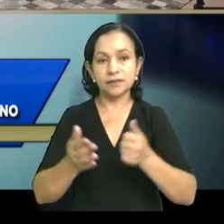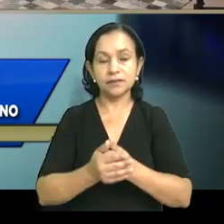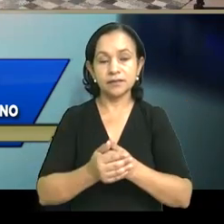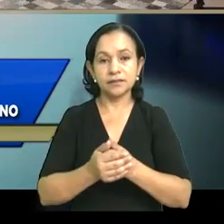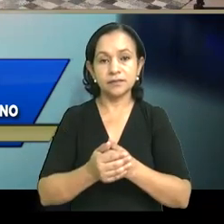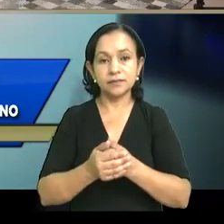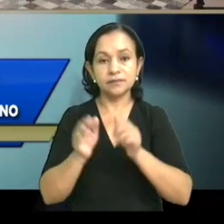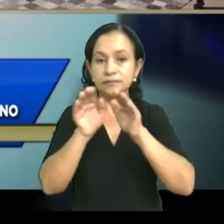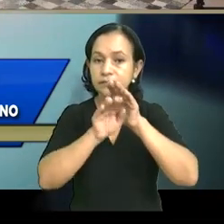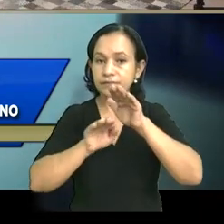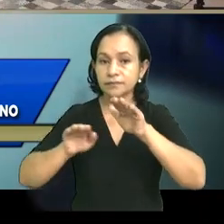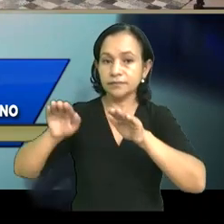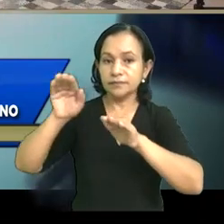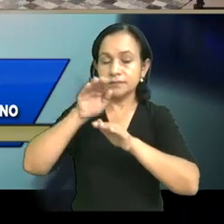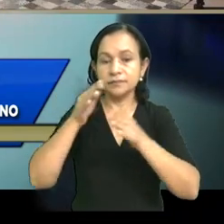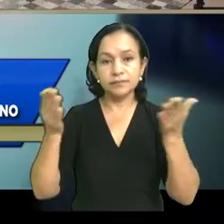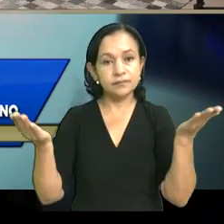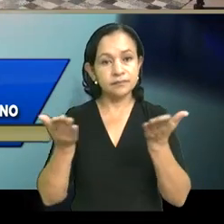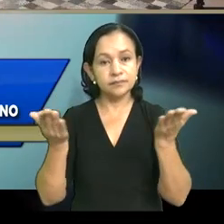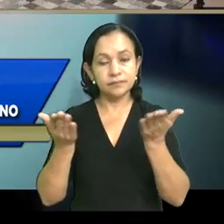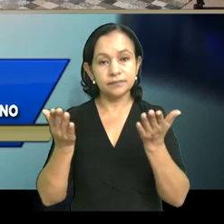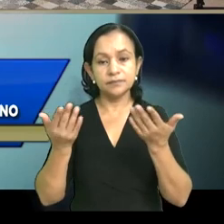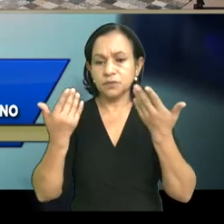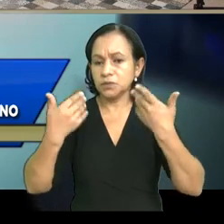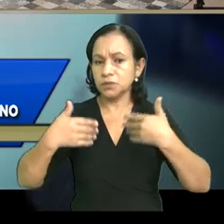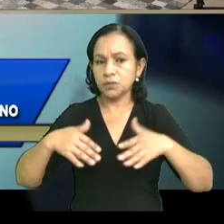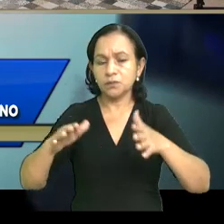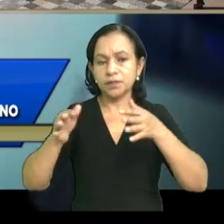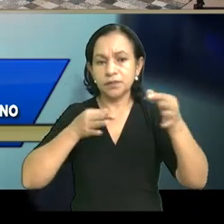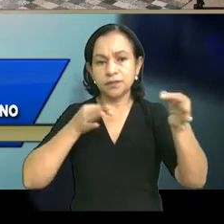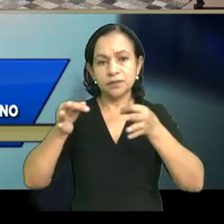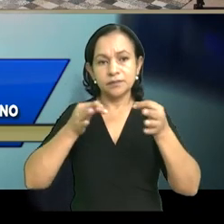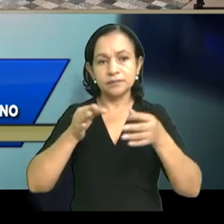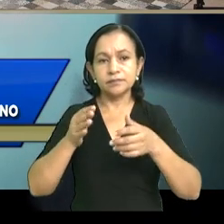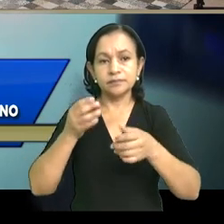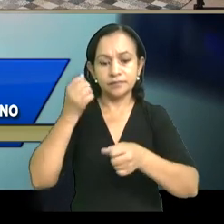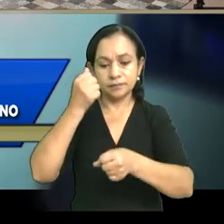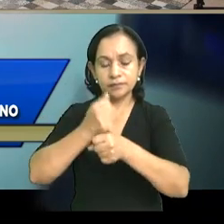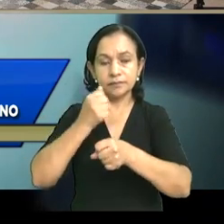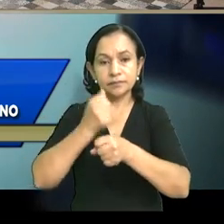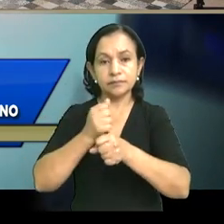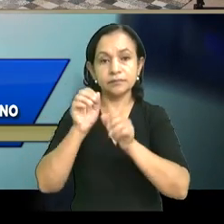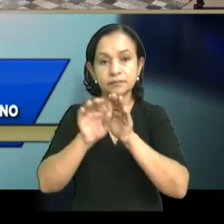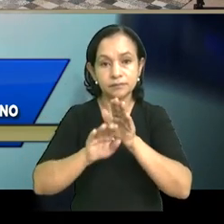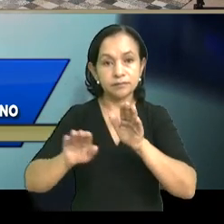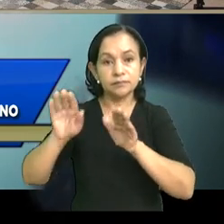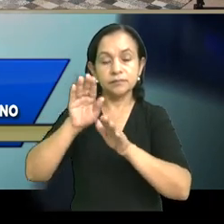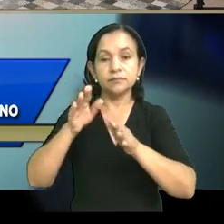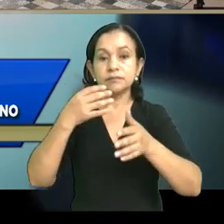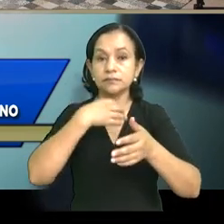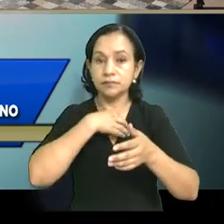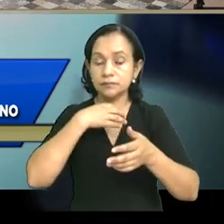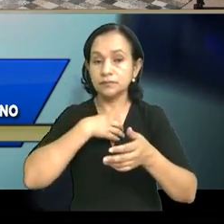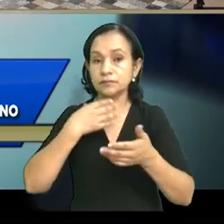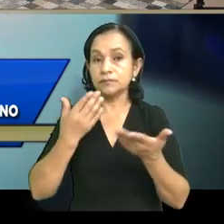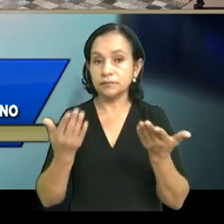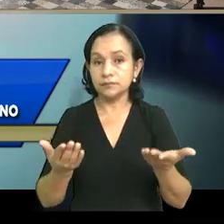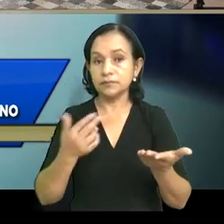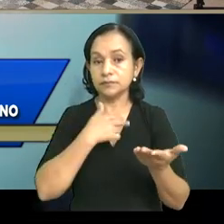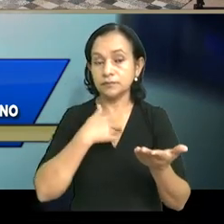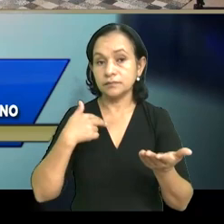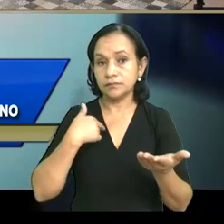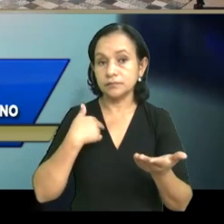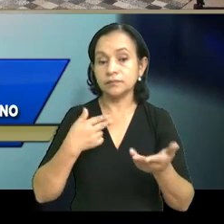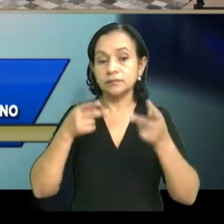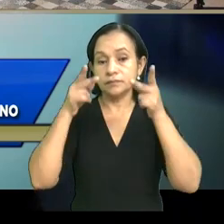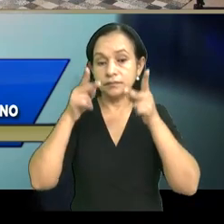explicación más, más normal, ¿no? Es decir, esto es trabajo extra, además del recorrido cotidiano que realizan. Ese es un